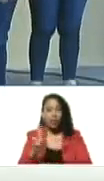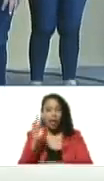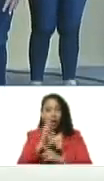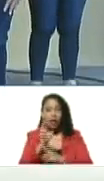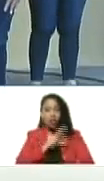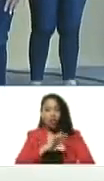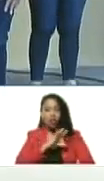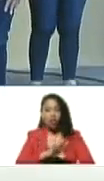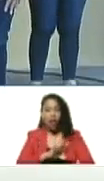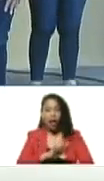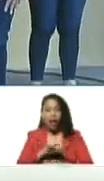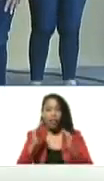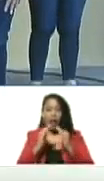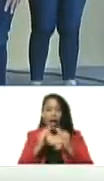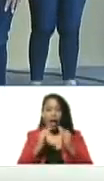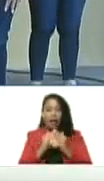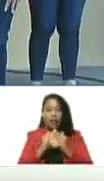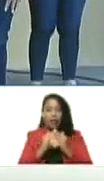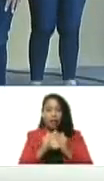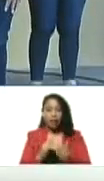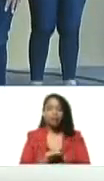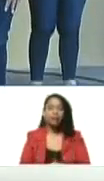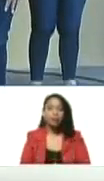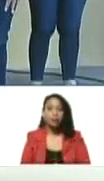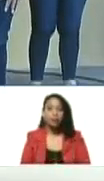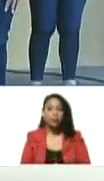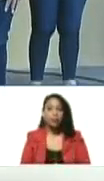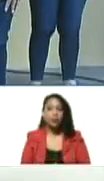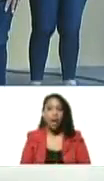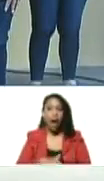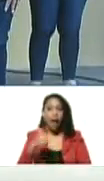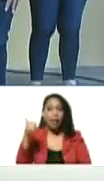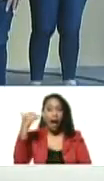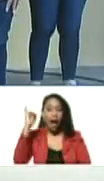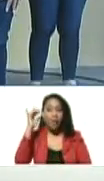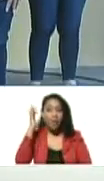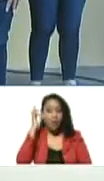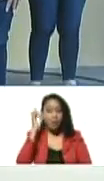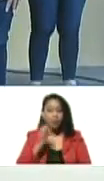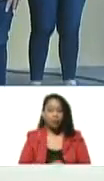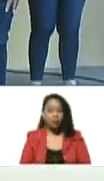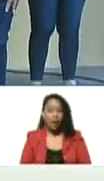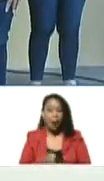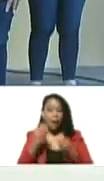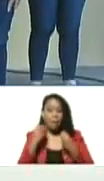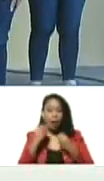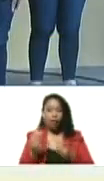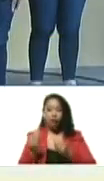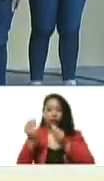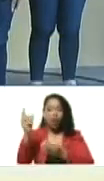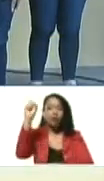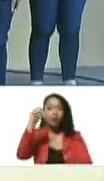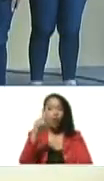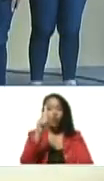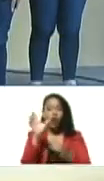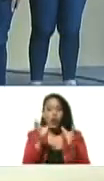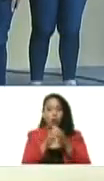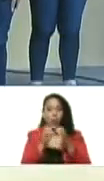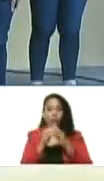Sociales y de Vivienda, Vixel Montes. Allá se encuentran para entregar también un grupo